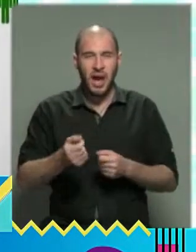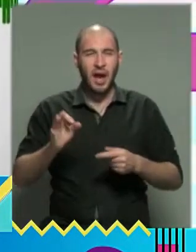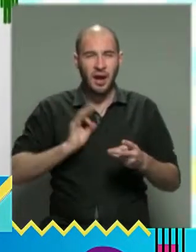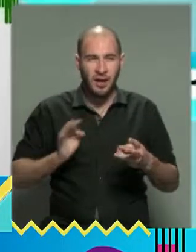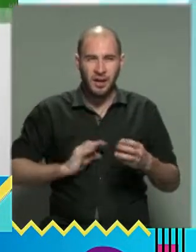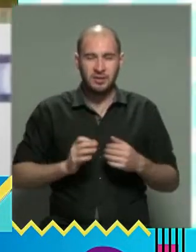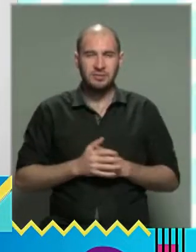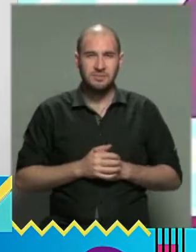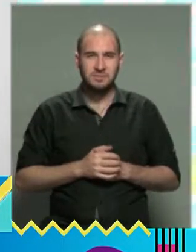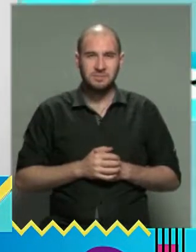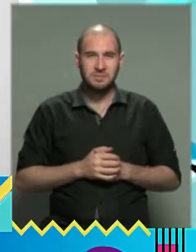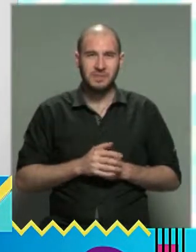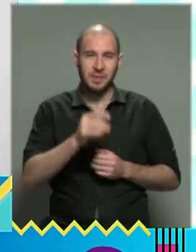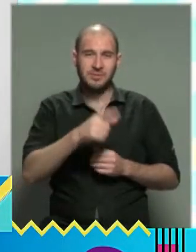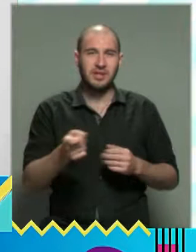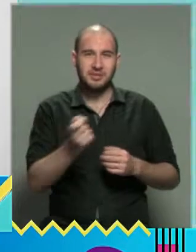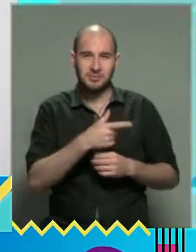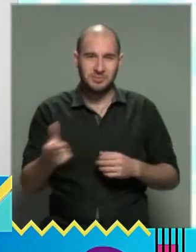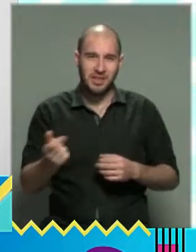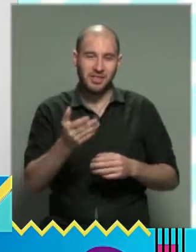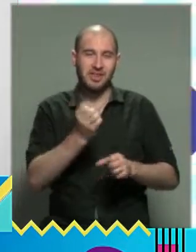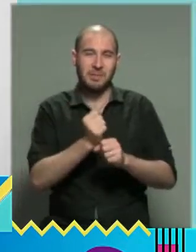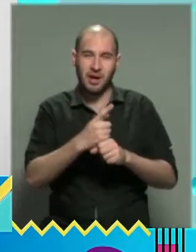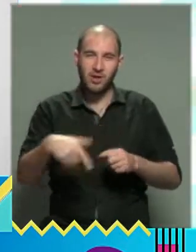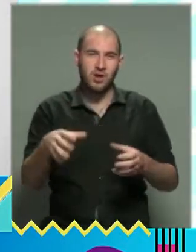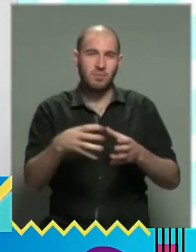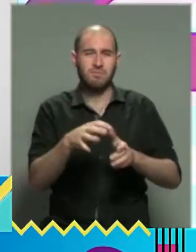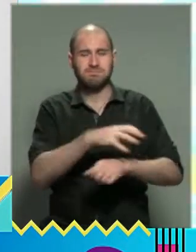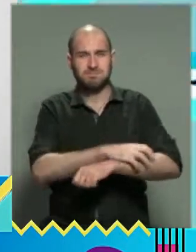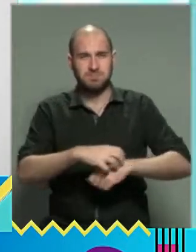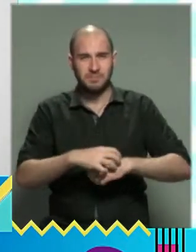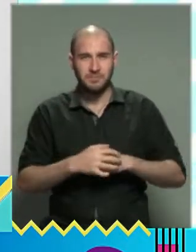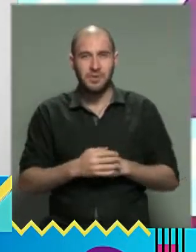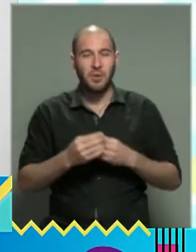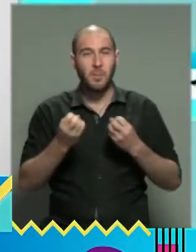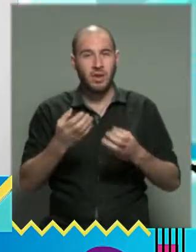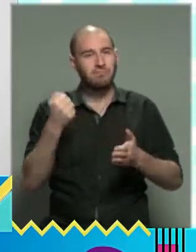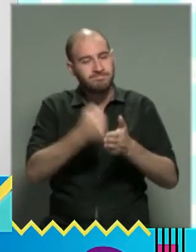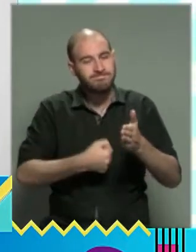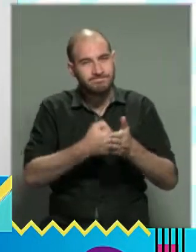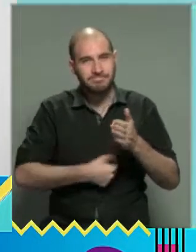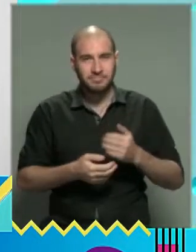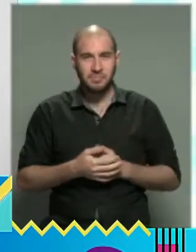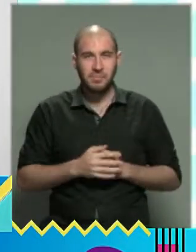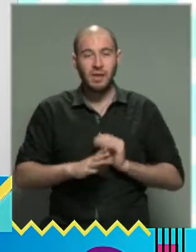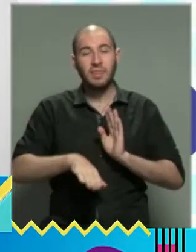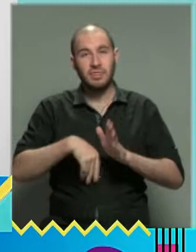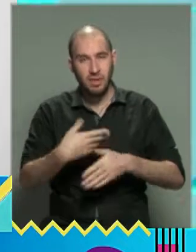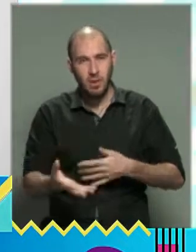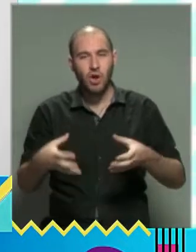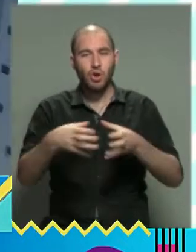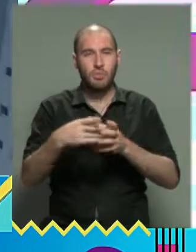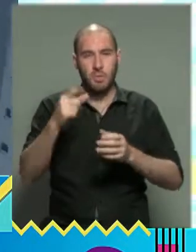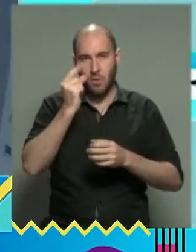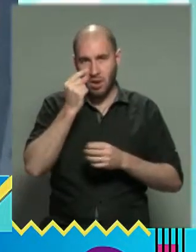años por parte de los asalariados, los trabajadores, los sectores más humildes, ha sido producto de la lucha. Después los partidos